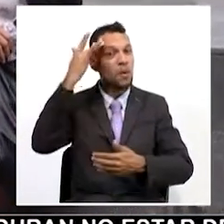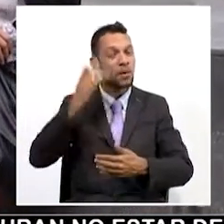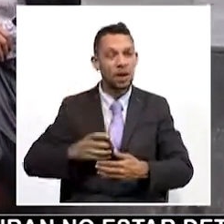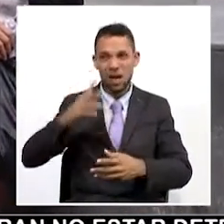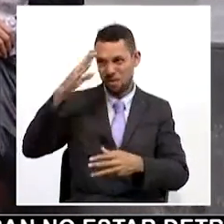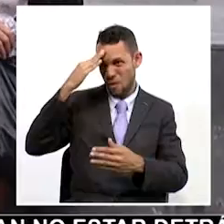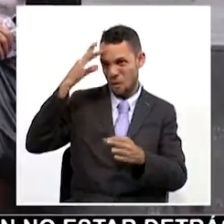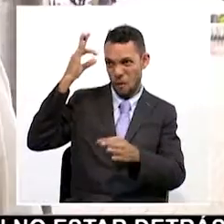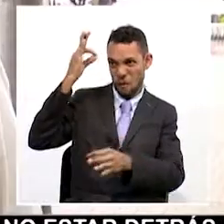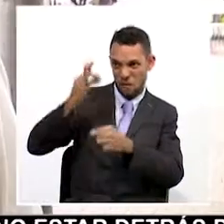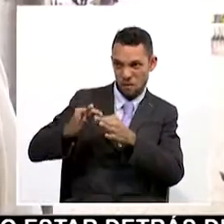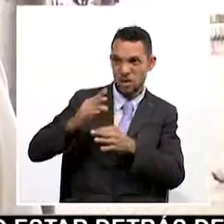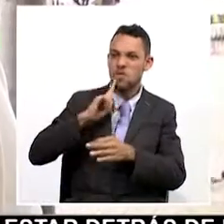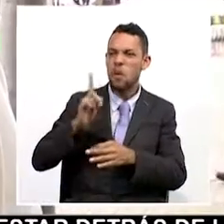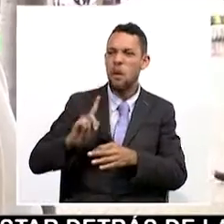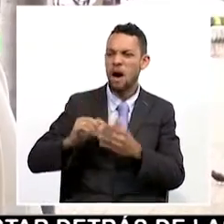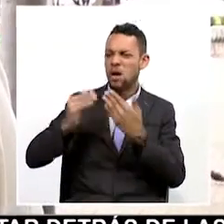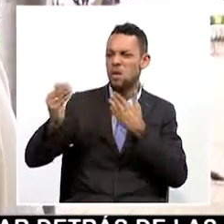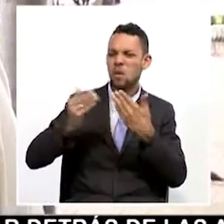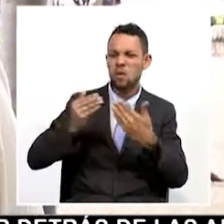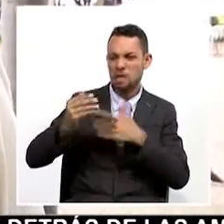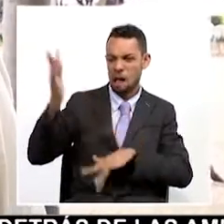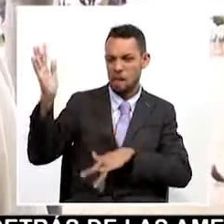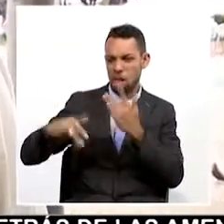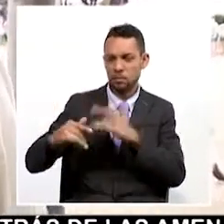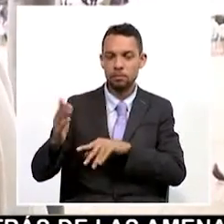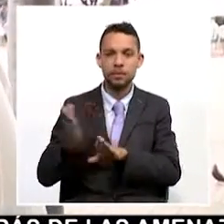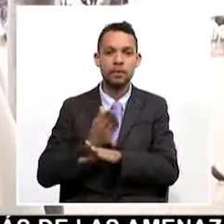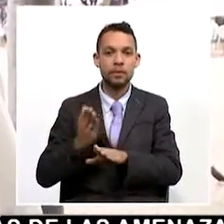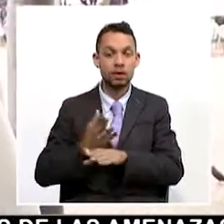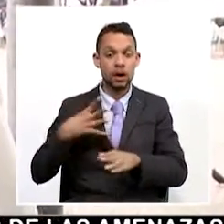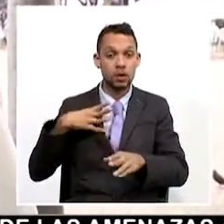confían en las concesiones. Yo te digo que lo que hemos tenido que